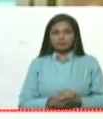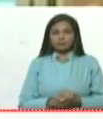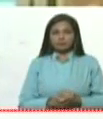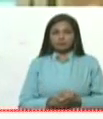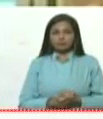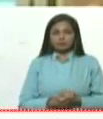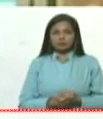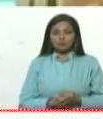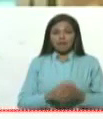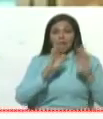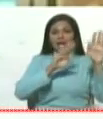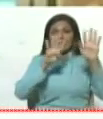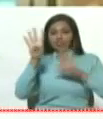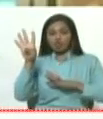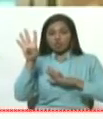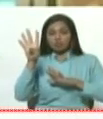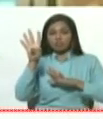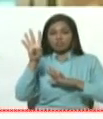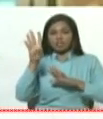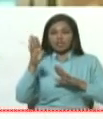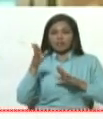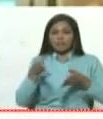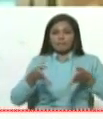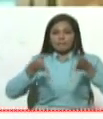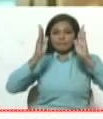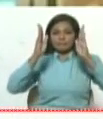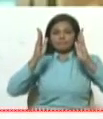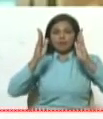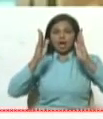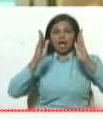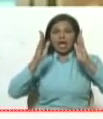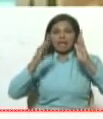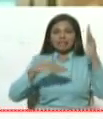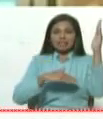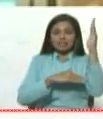14 oídos, 14 edificaciones eclesiásticas